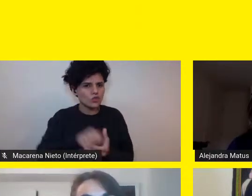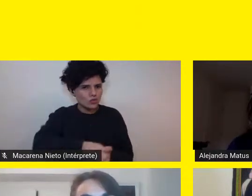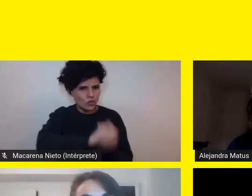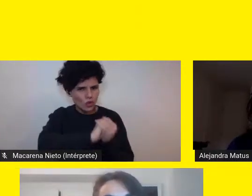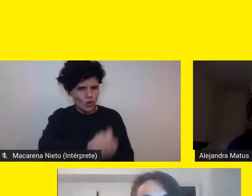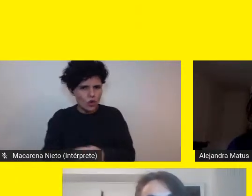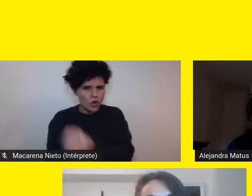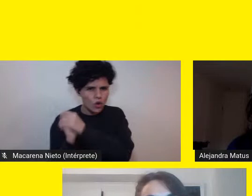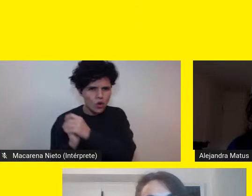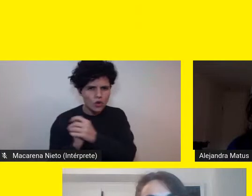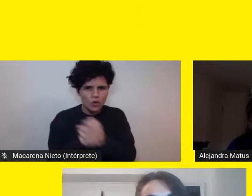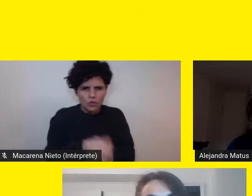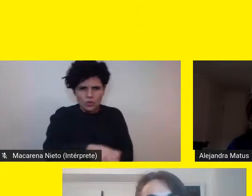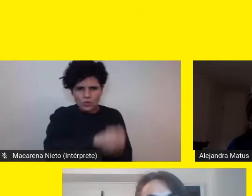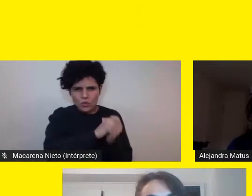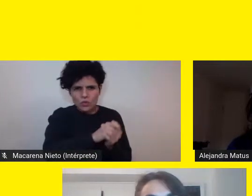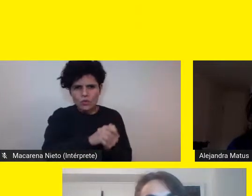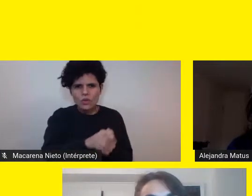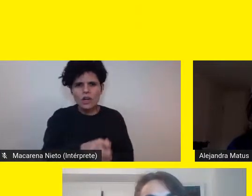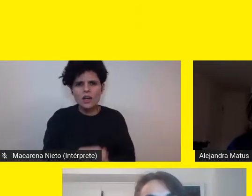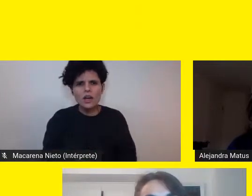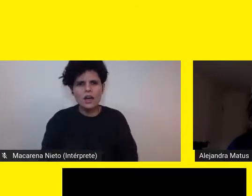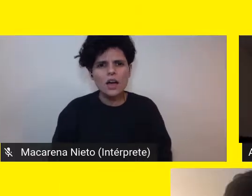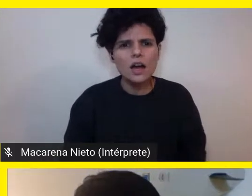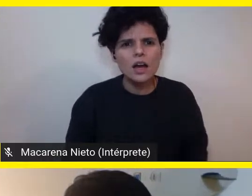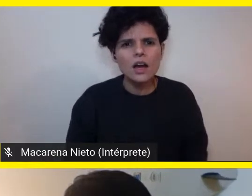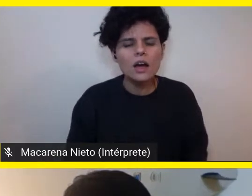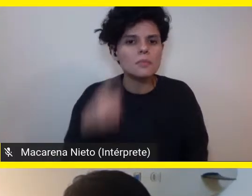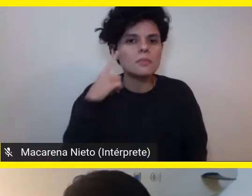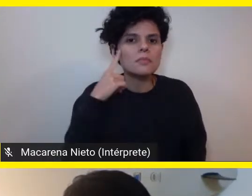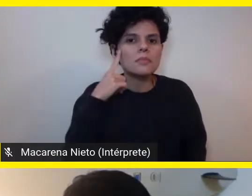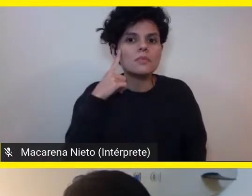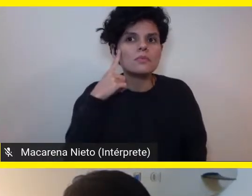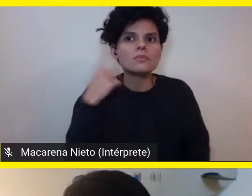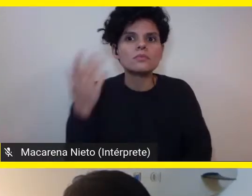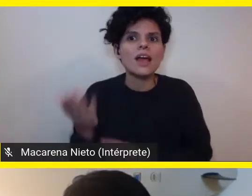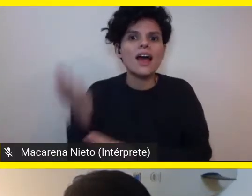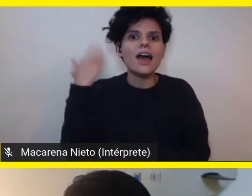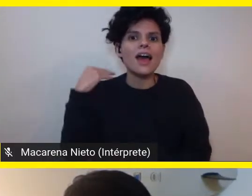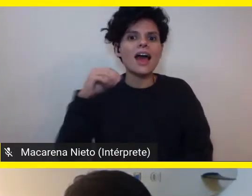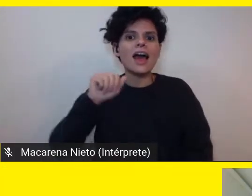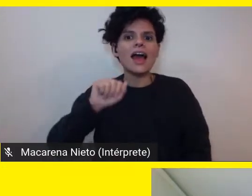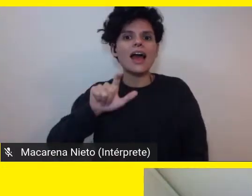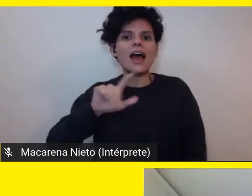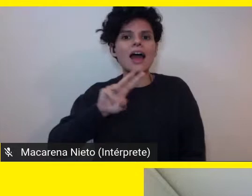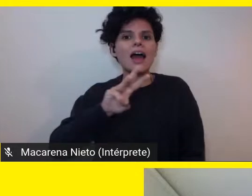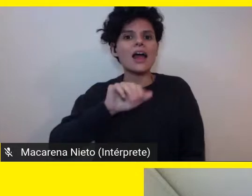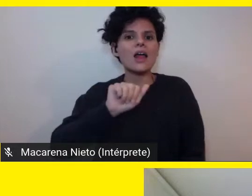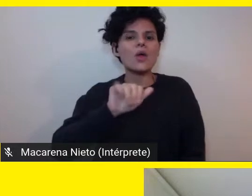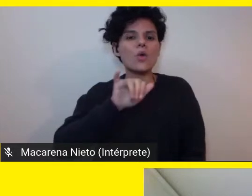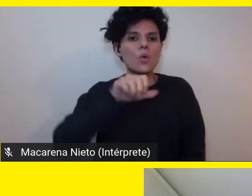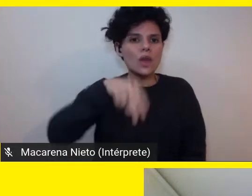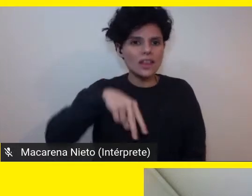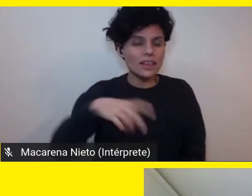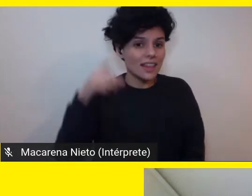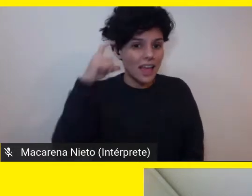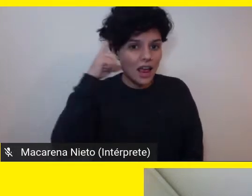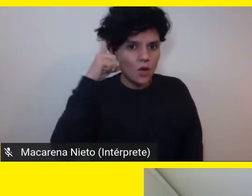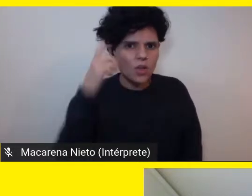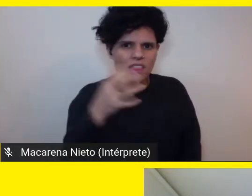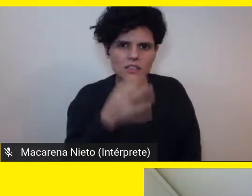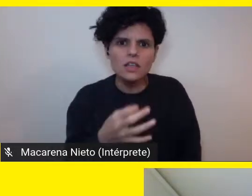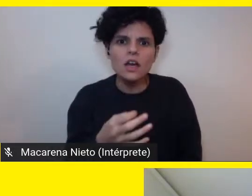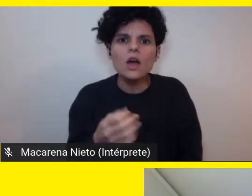casi como que cuando Elwin hablaba de justicia en la medida de lo posible, lo que quedaba fuera de lo posible era la